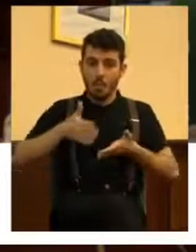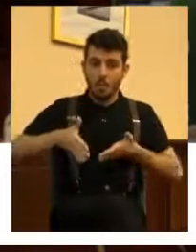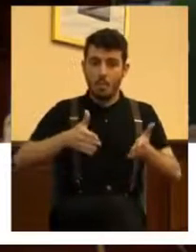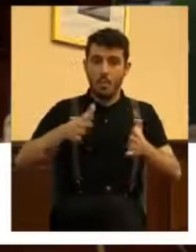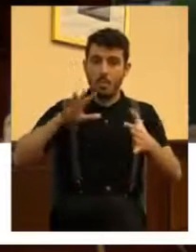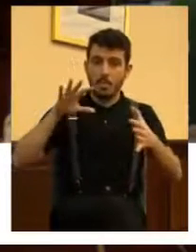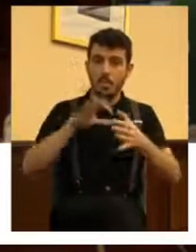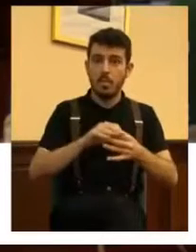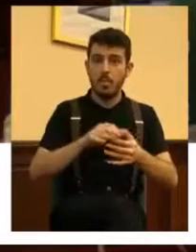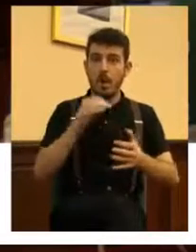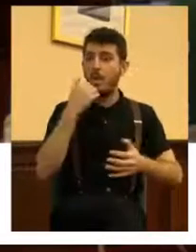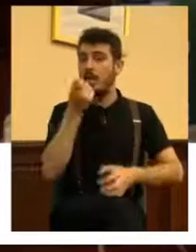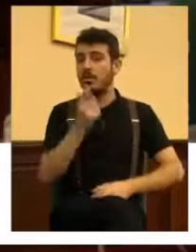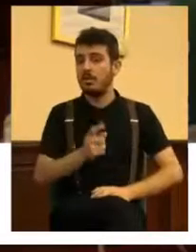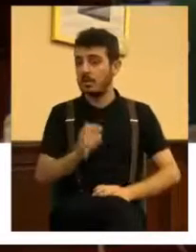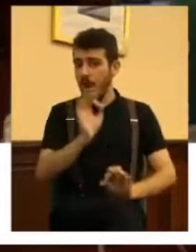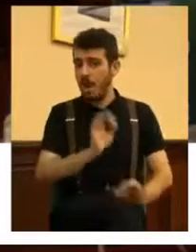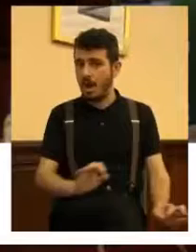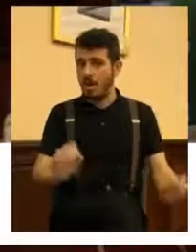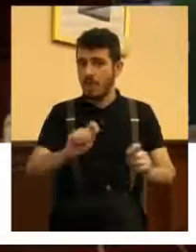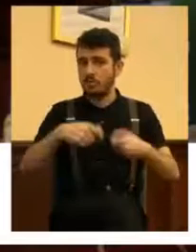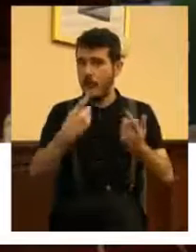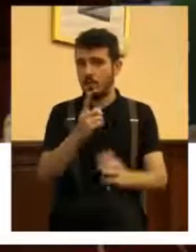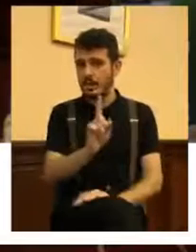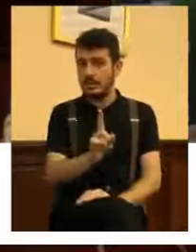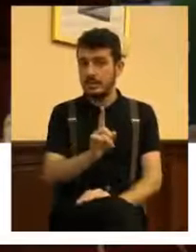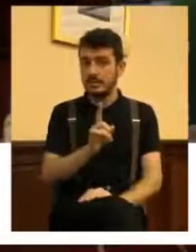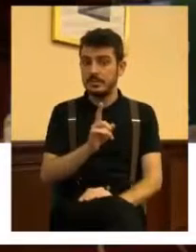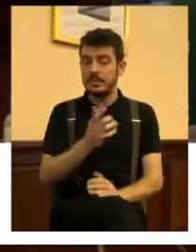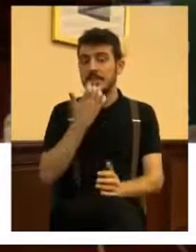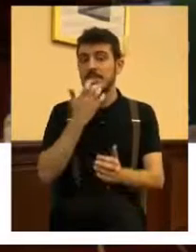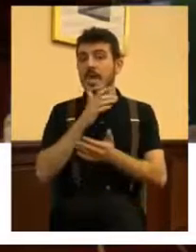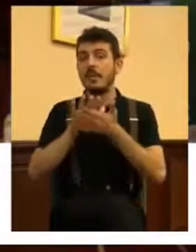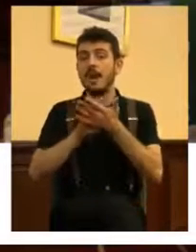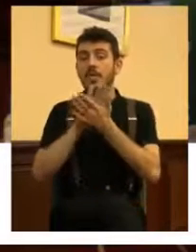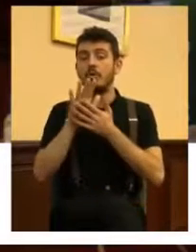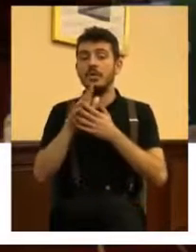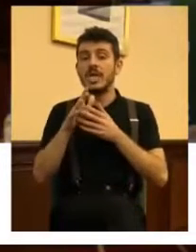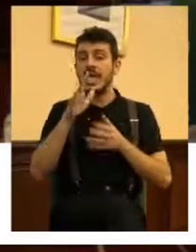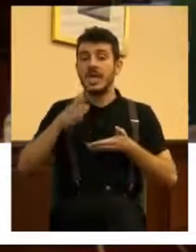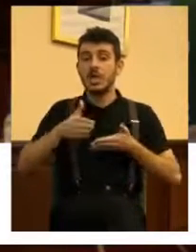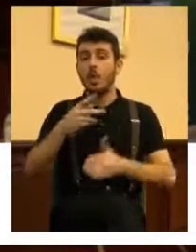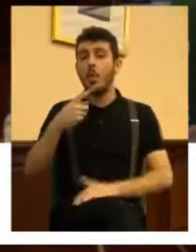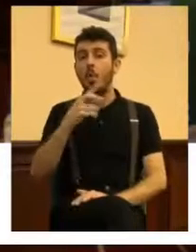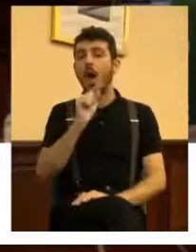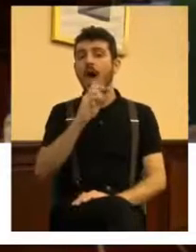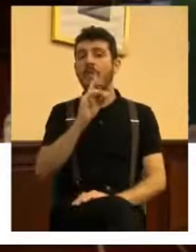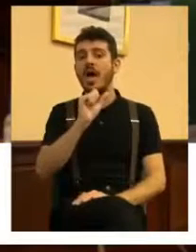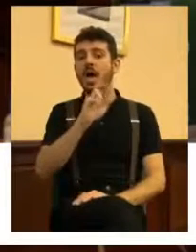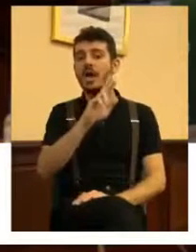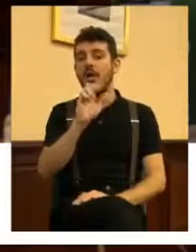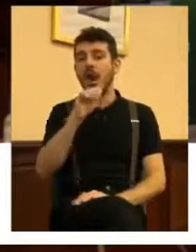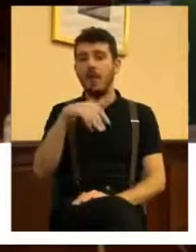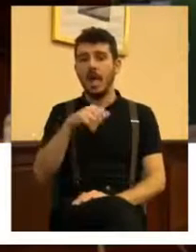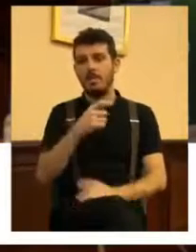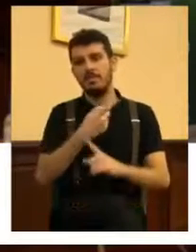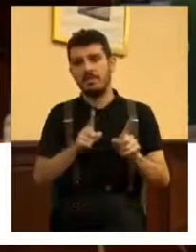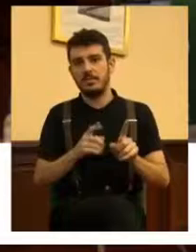ni nada parecido. Distinto sería si estuviéramos hablando del río Guadarrama. Se habla de la salubridad de las